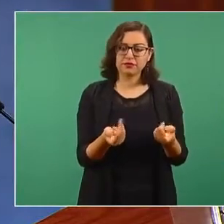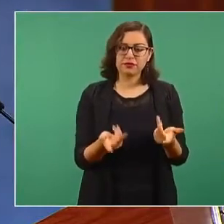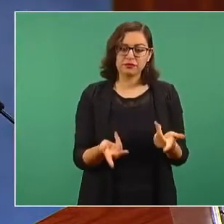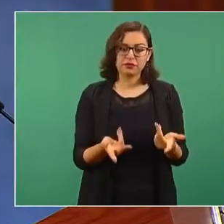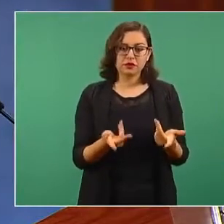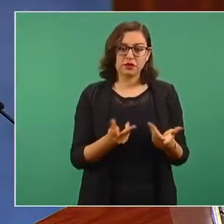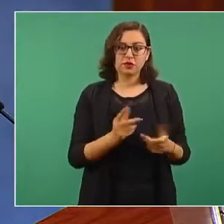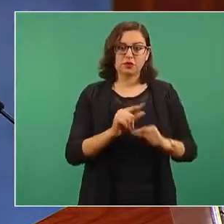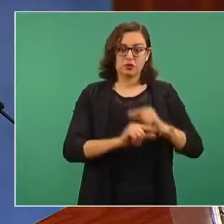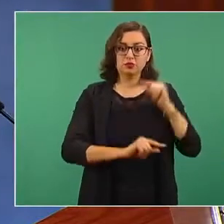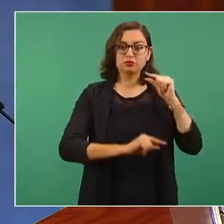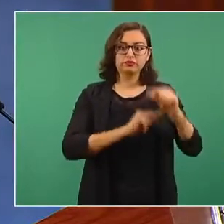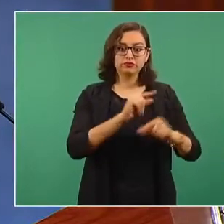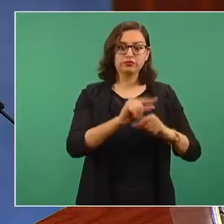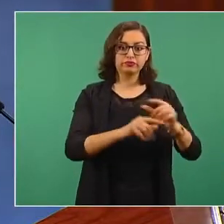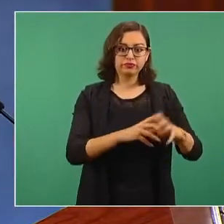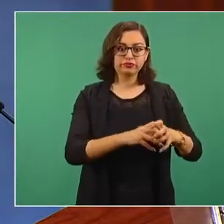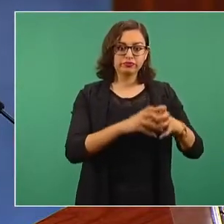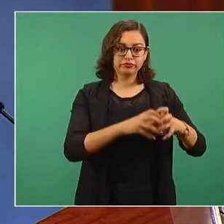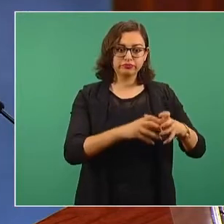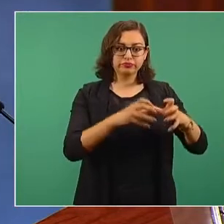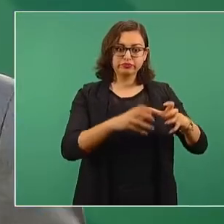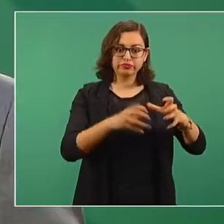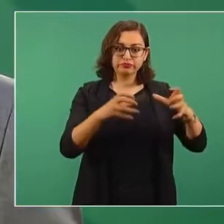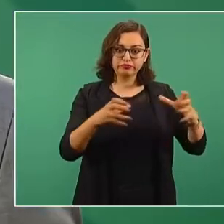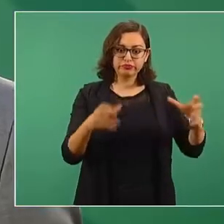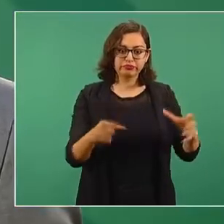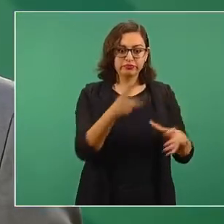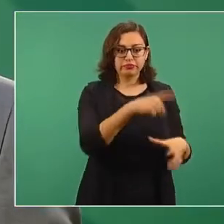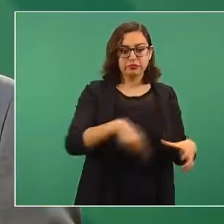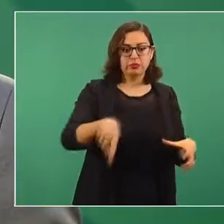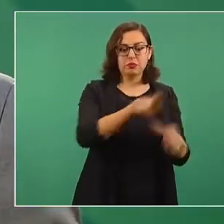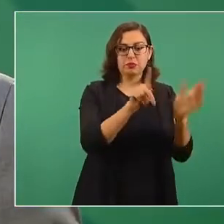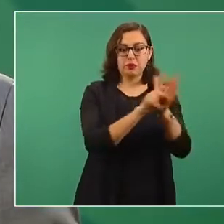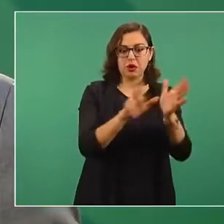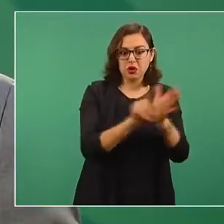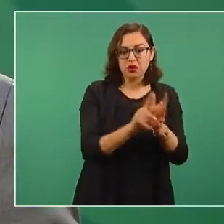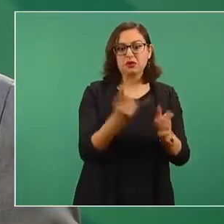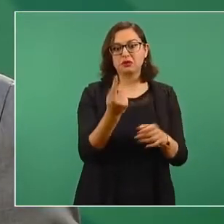predominaron los medios proempresariales.